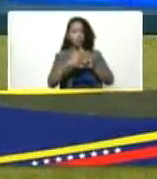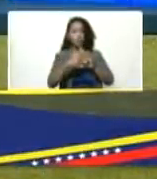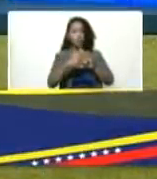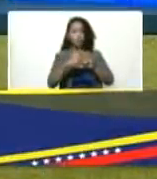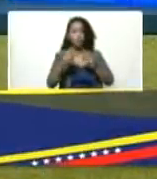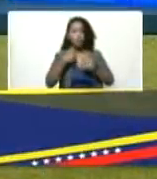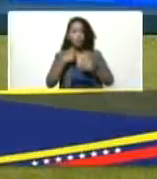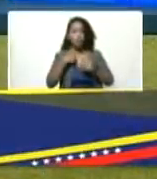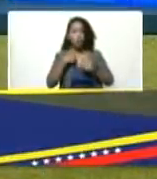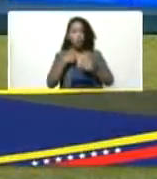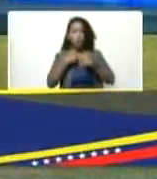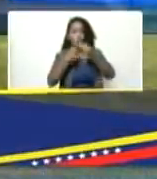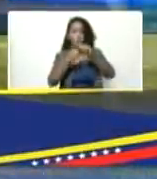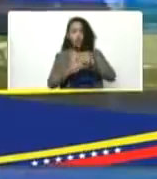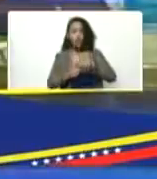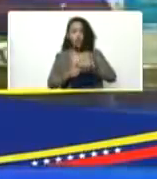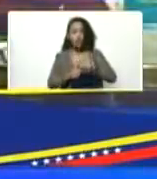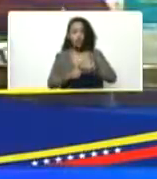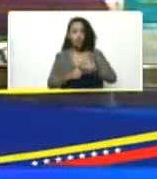yo subsumo esas